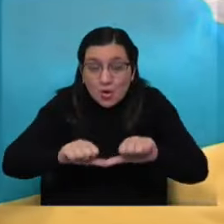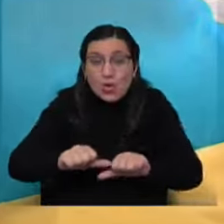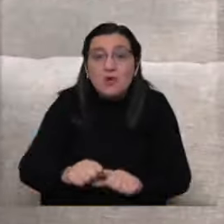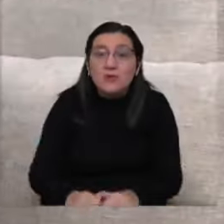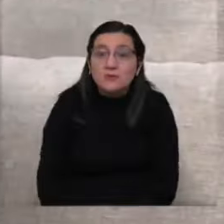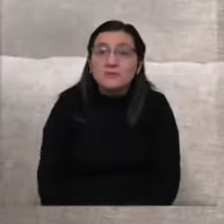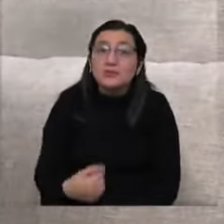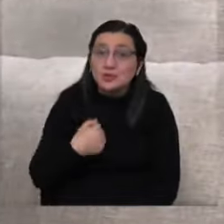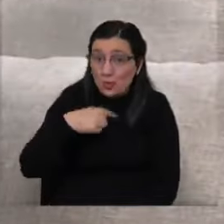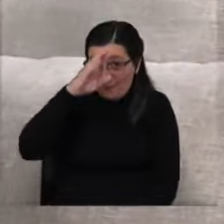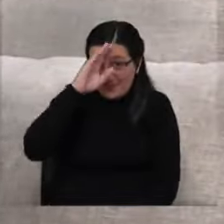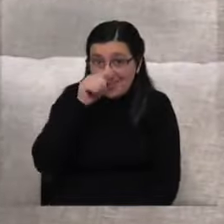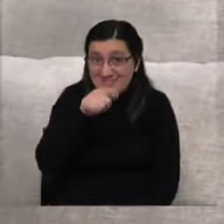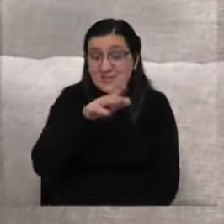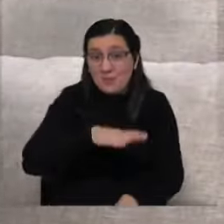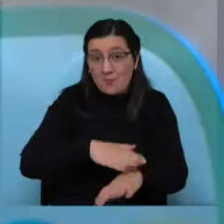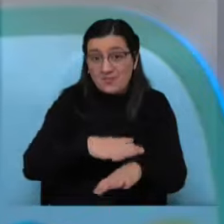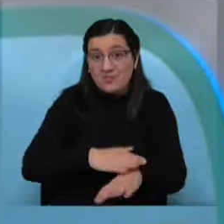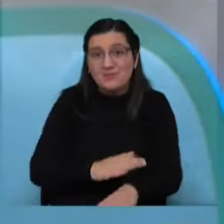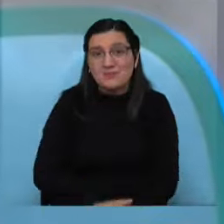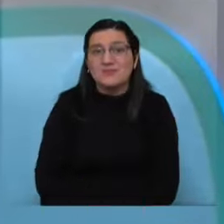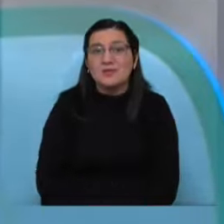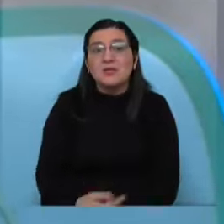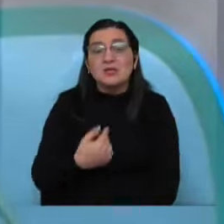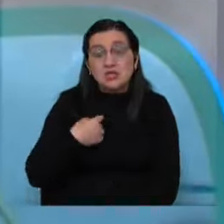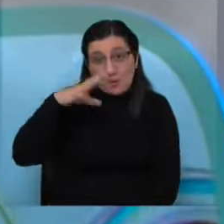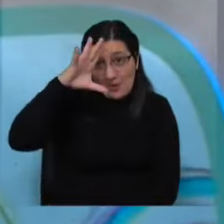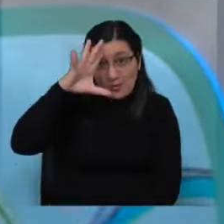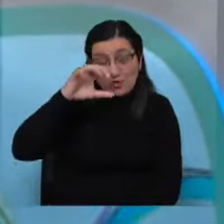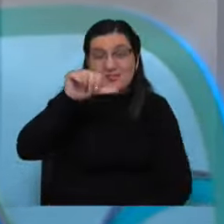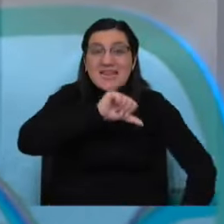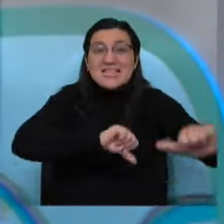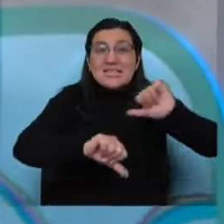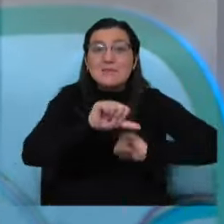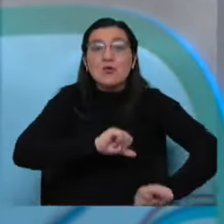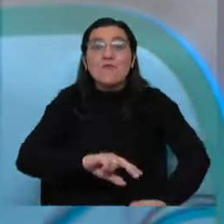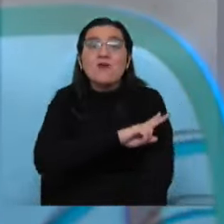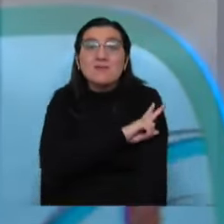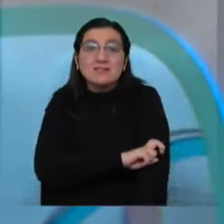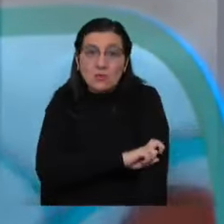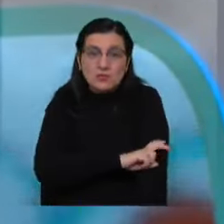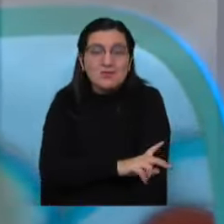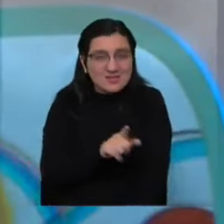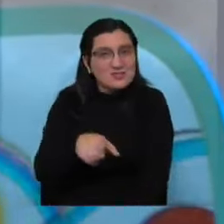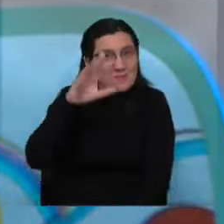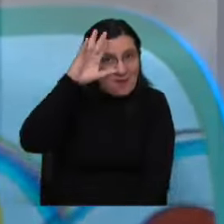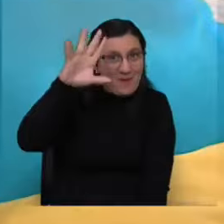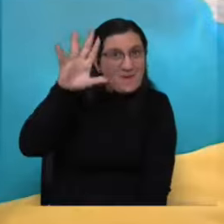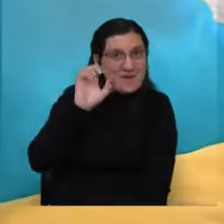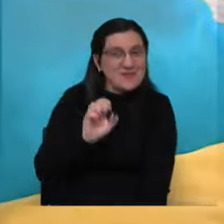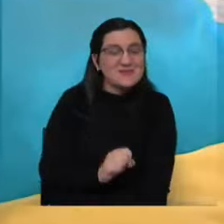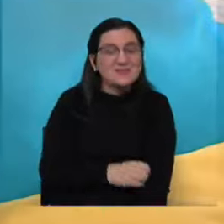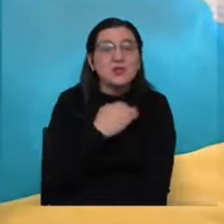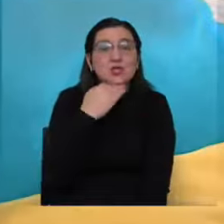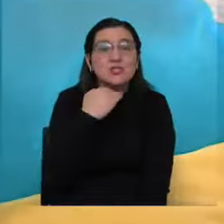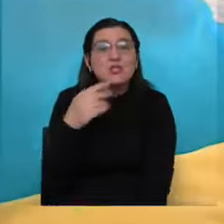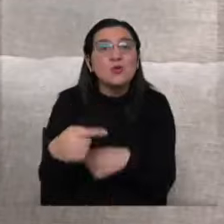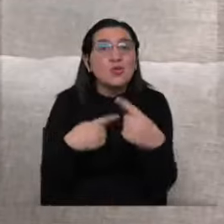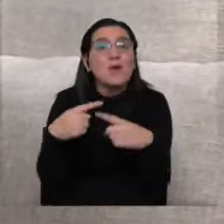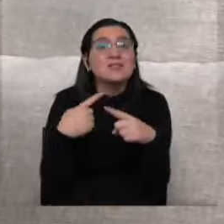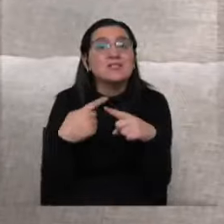yo también lo aprendí ahí no cuando con lo que sí me acuerdo es el químico farmacéutico el que estaba en la farmacia antes me acuerdo pero no sé si sigue existiendo eso no